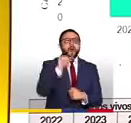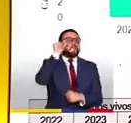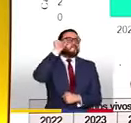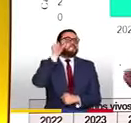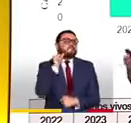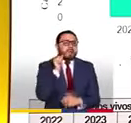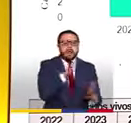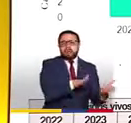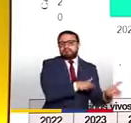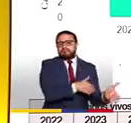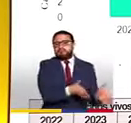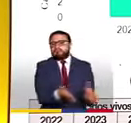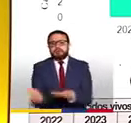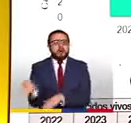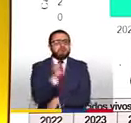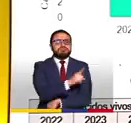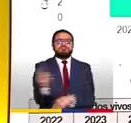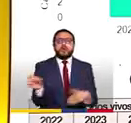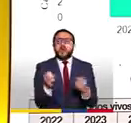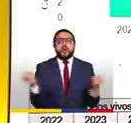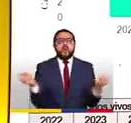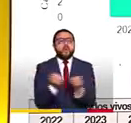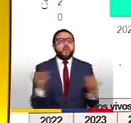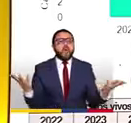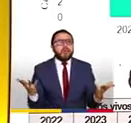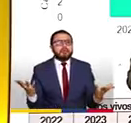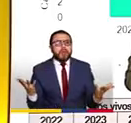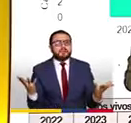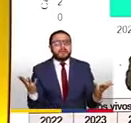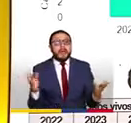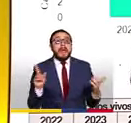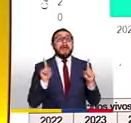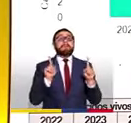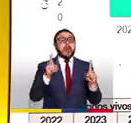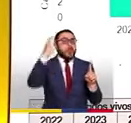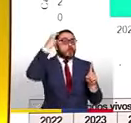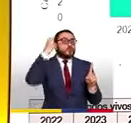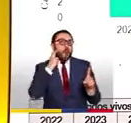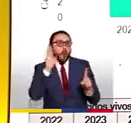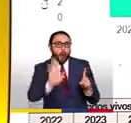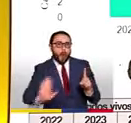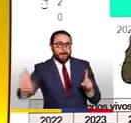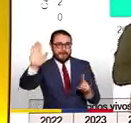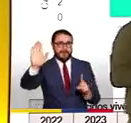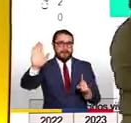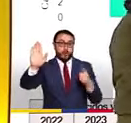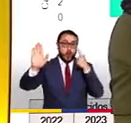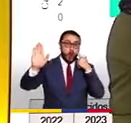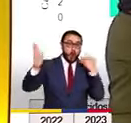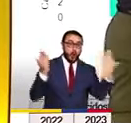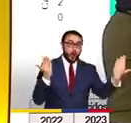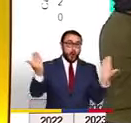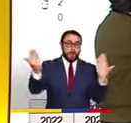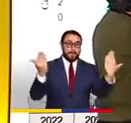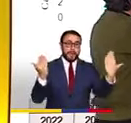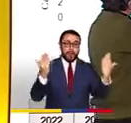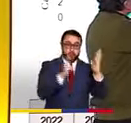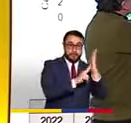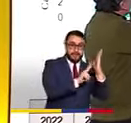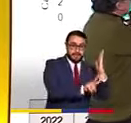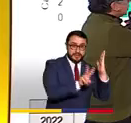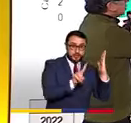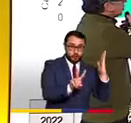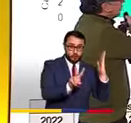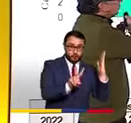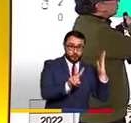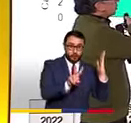mujeres que mueren en el embarazo, pero en el departamento de Chocó, comparado el 2022,